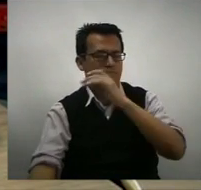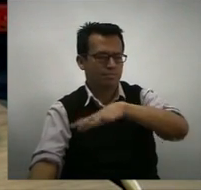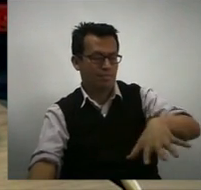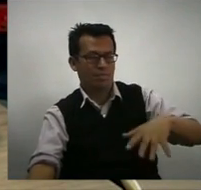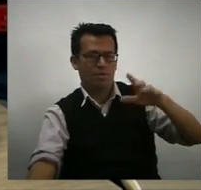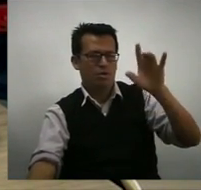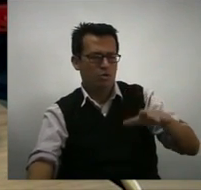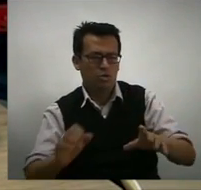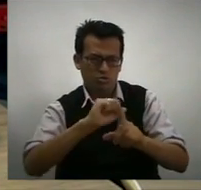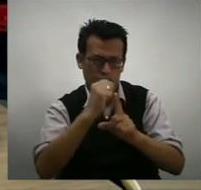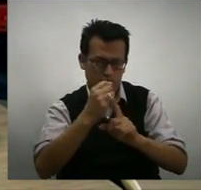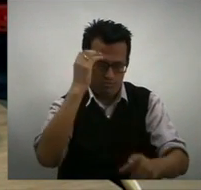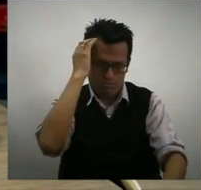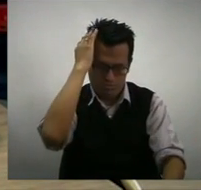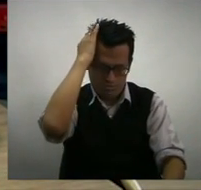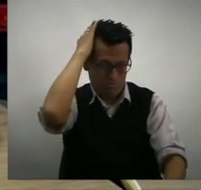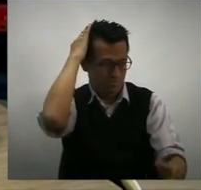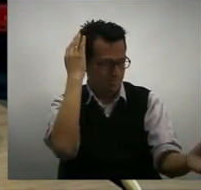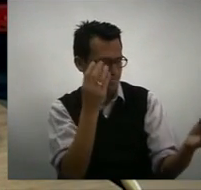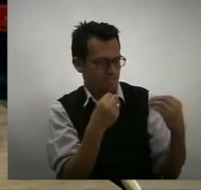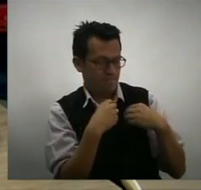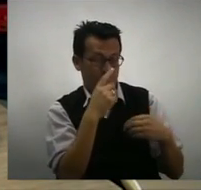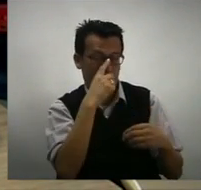La inserción social de esta nueva anatomía de represión se da